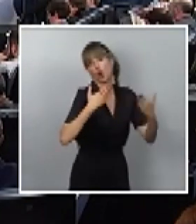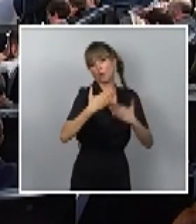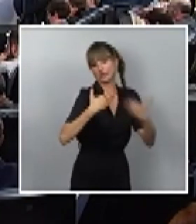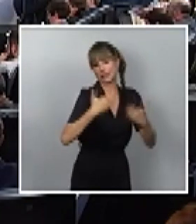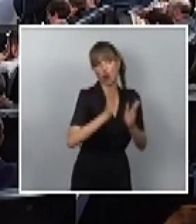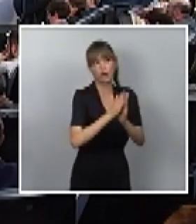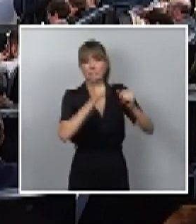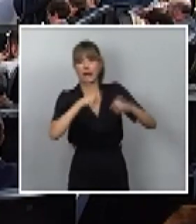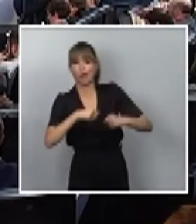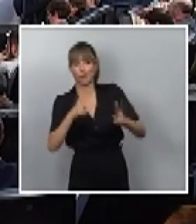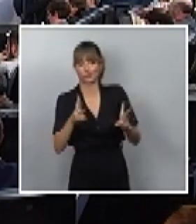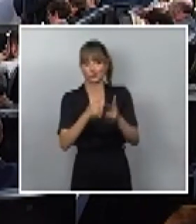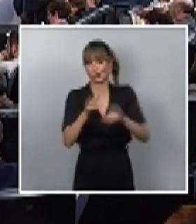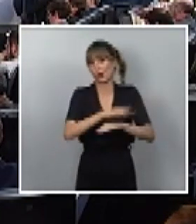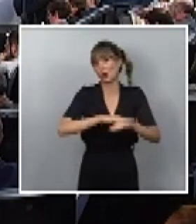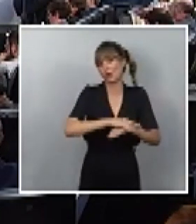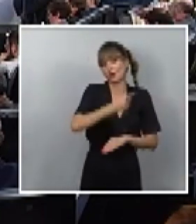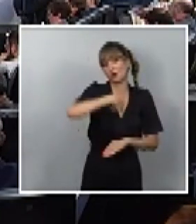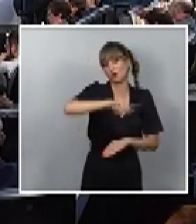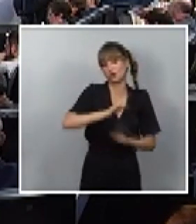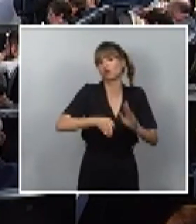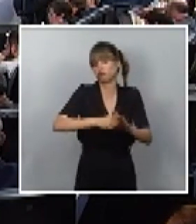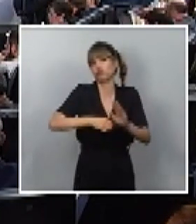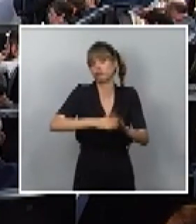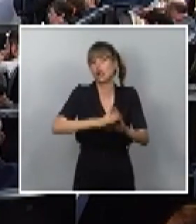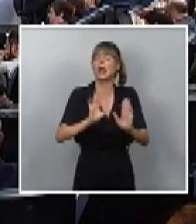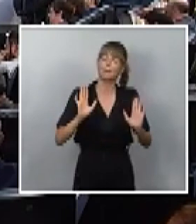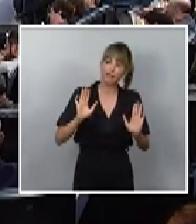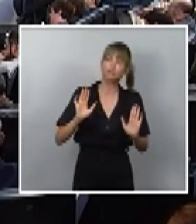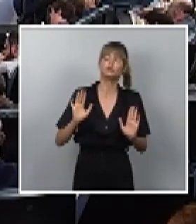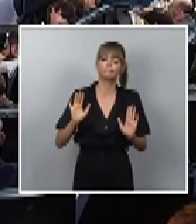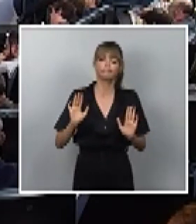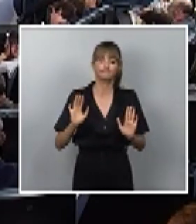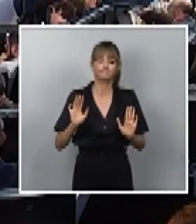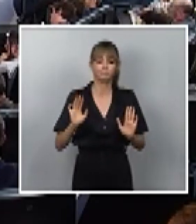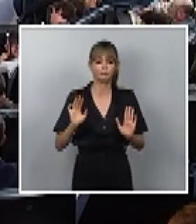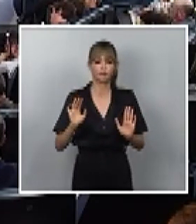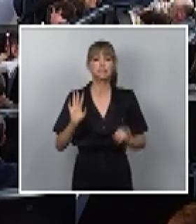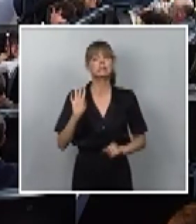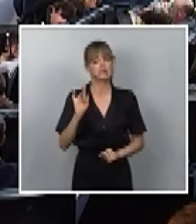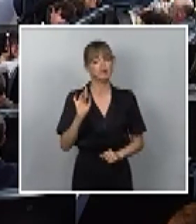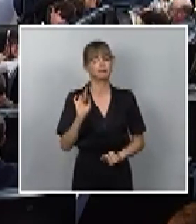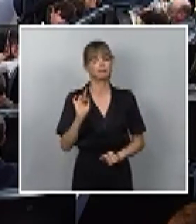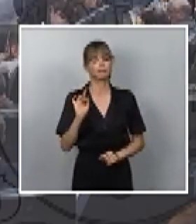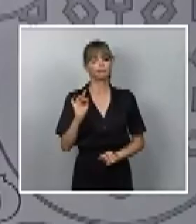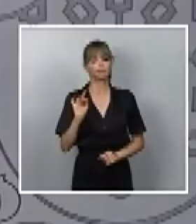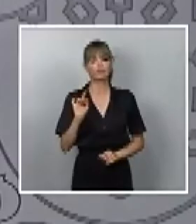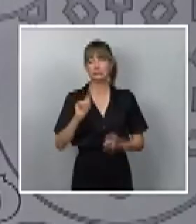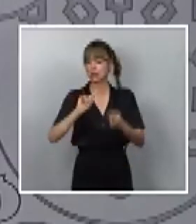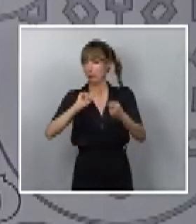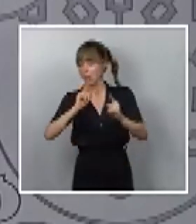y los acuerdos con nuestro socio de gobierno son constantes pero efectivamente sí que vamos a a abordar esa